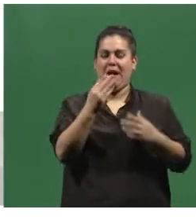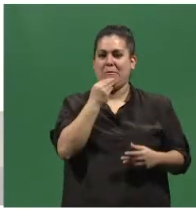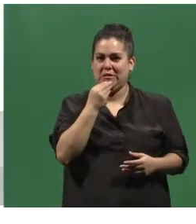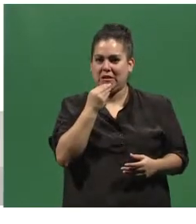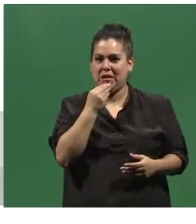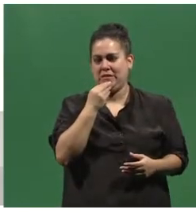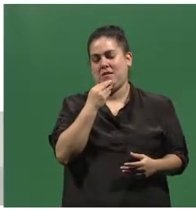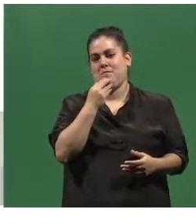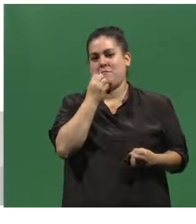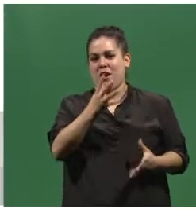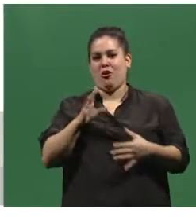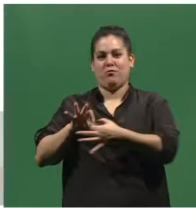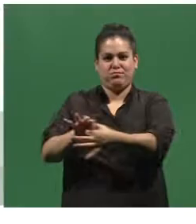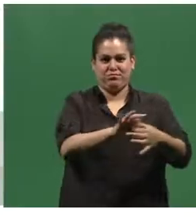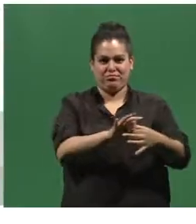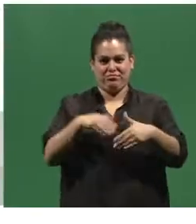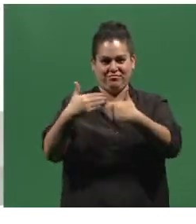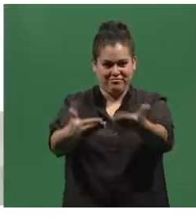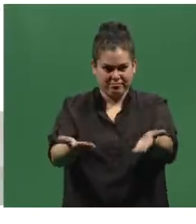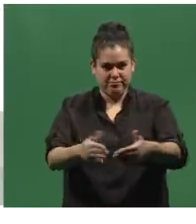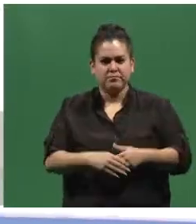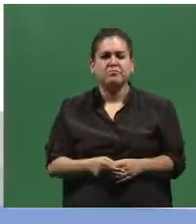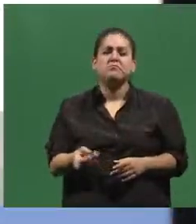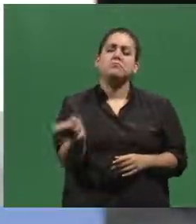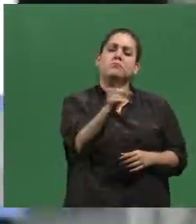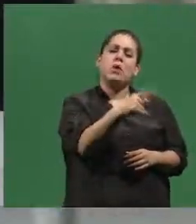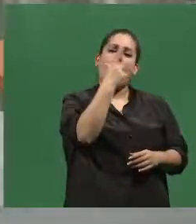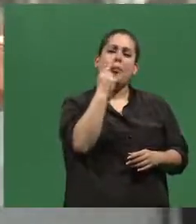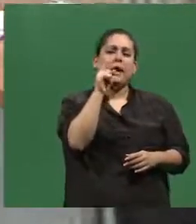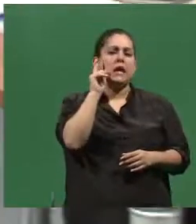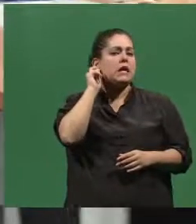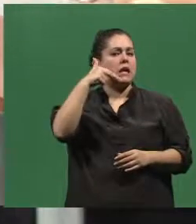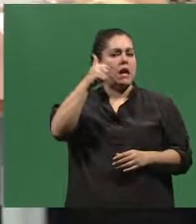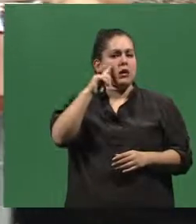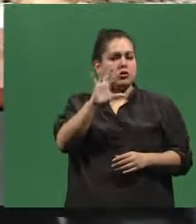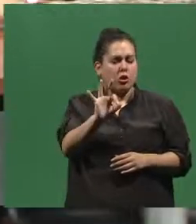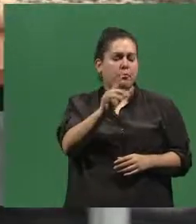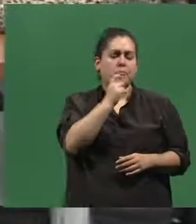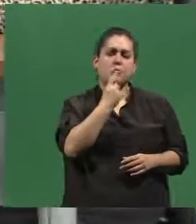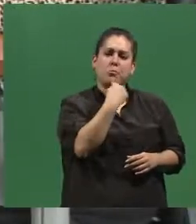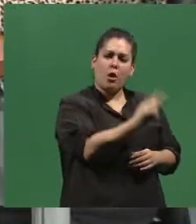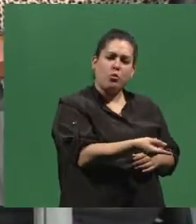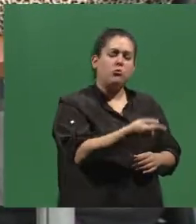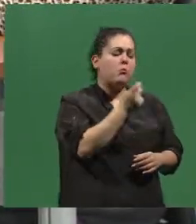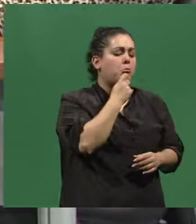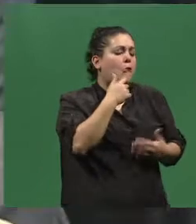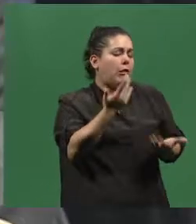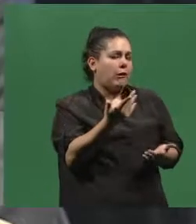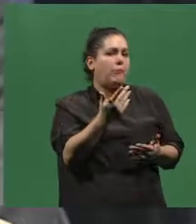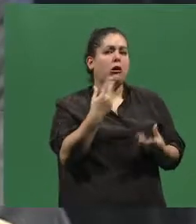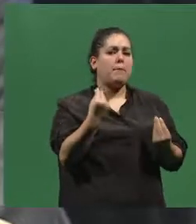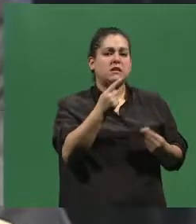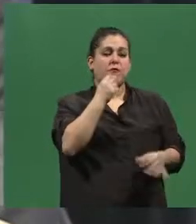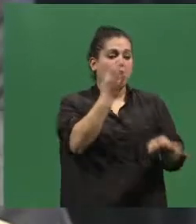efectivas van a poder ser las acciones. ¿Y qué pasa, Ignacio, cuando algún colegio no cumple con lo que tiene con esta